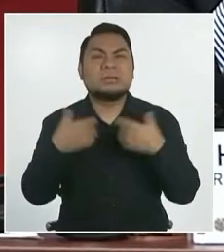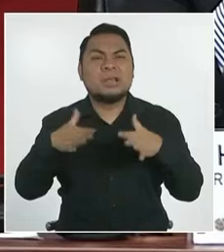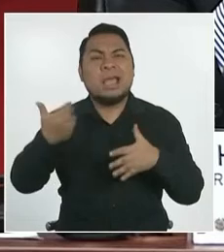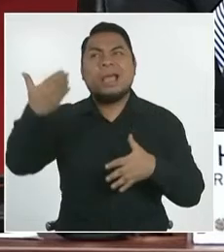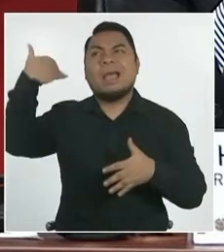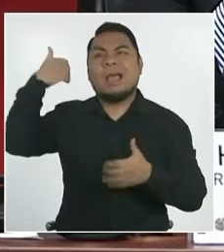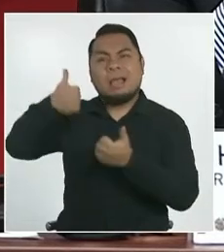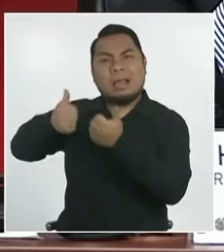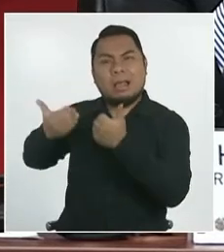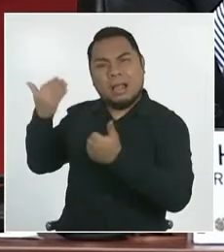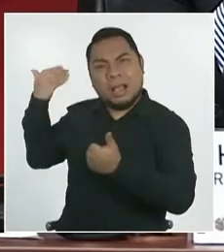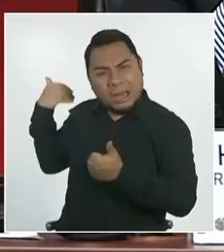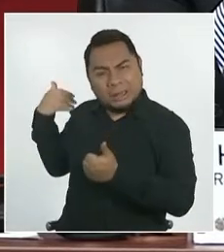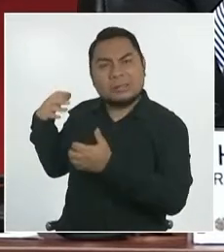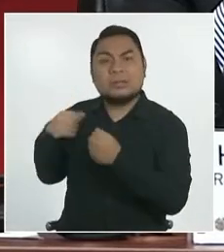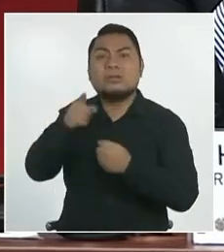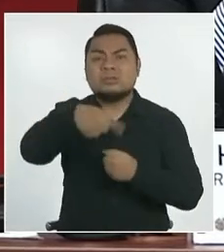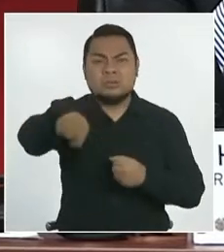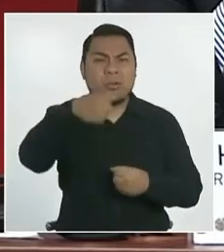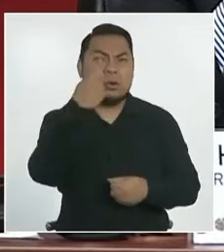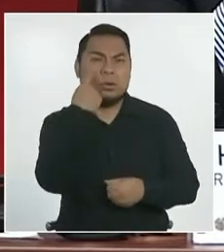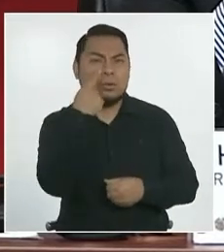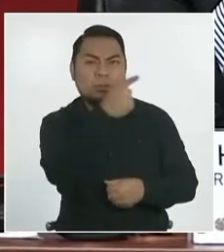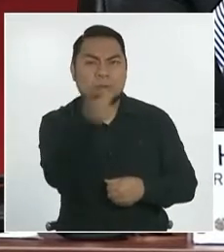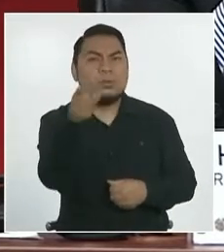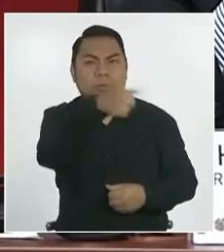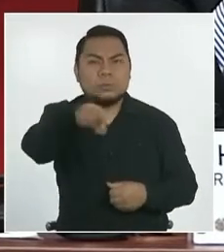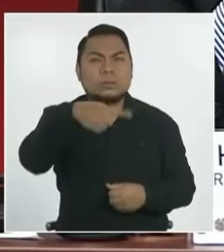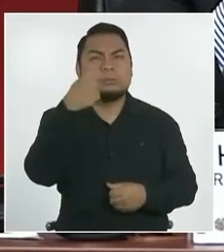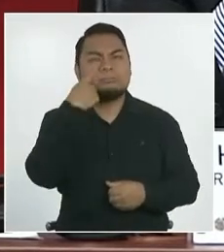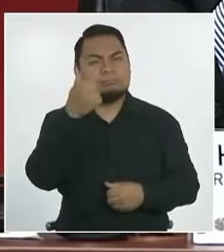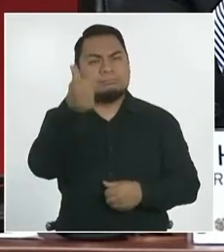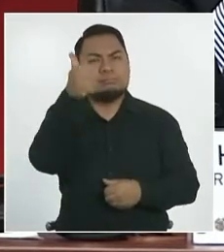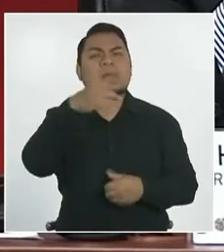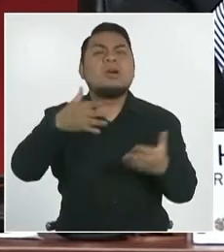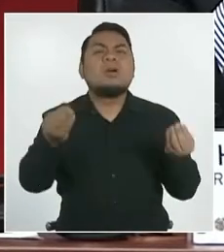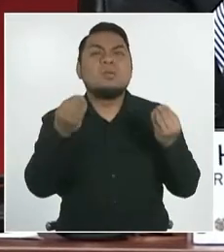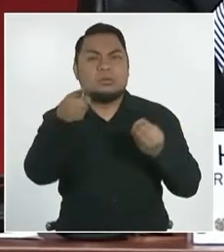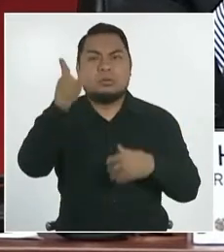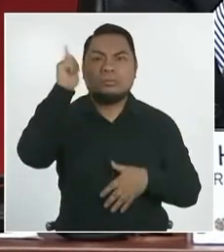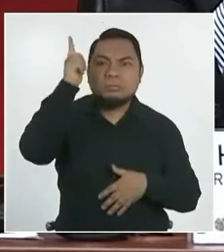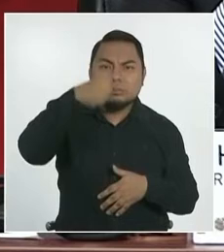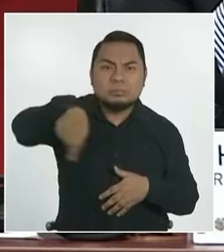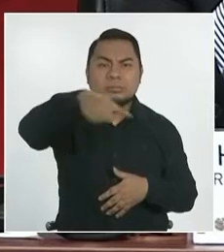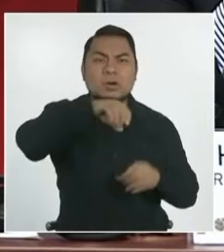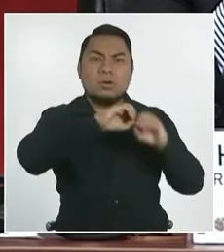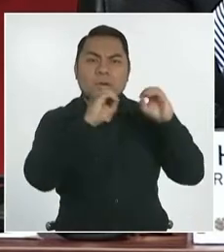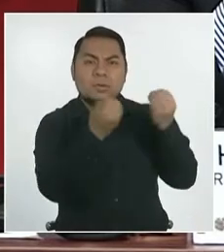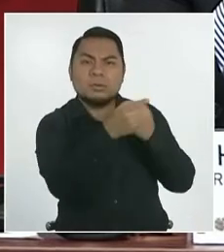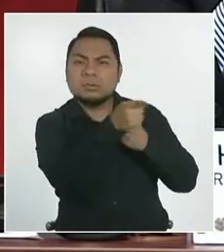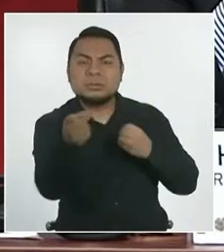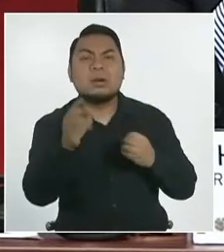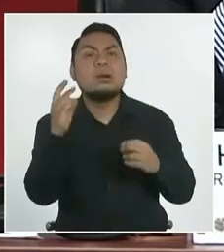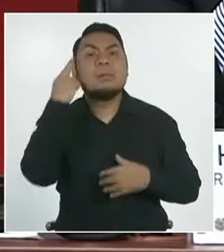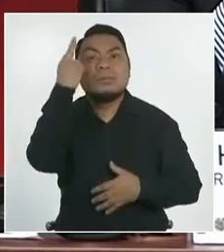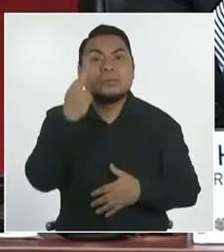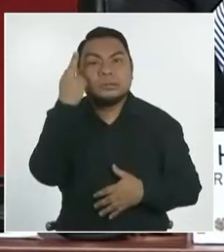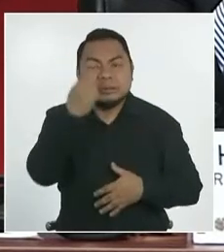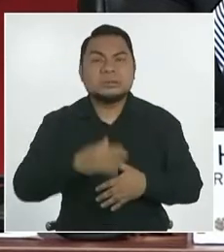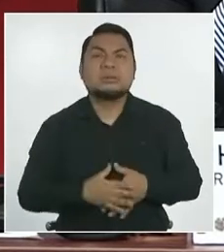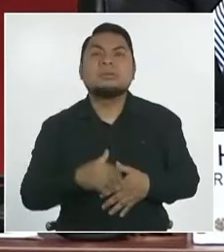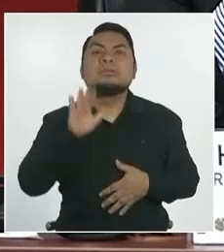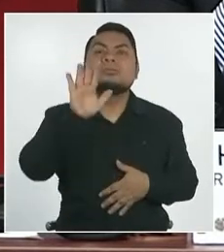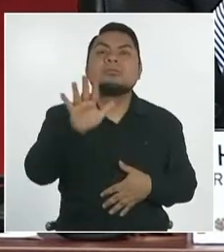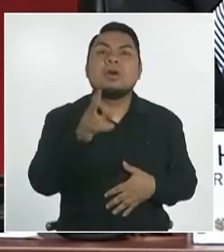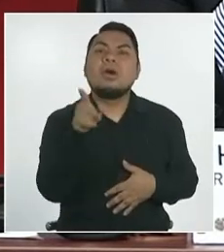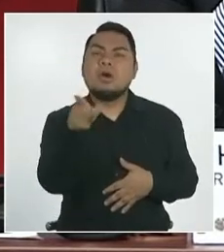atrás, y ustedes lo conocen. Ustedes saben muy bien como dirigentes, como organizaciones. Por eso, su